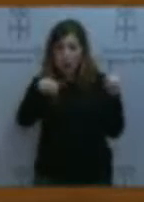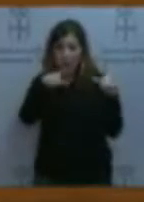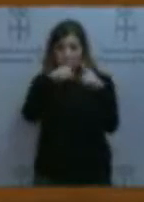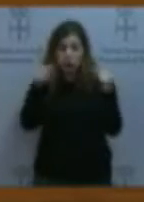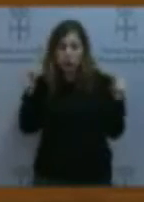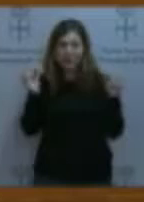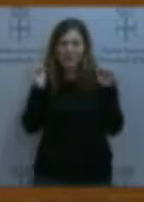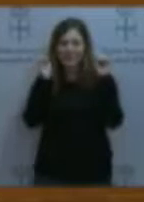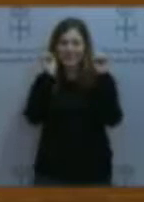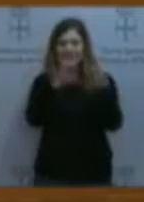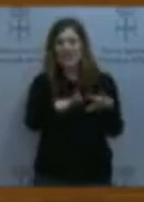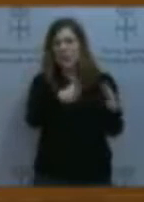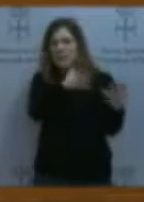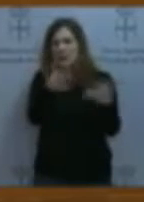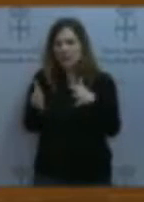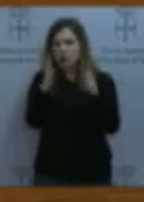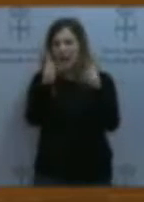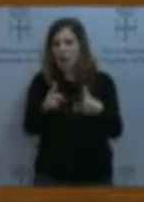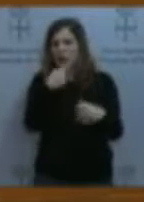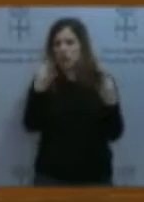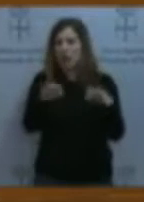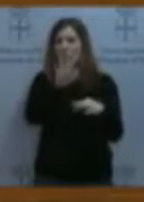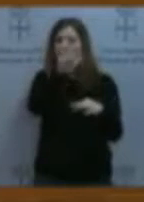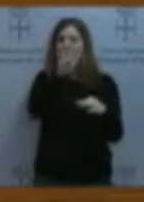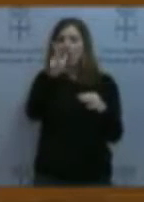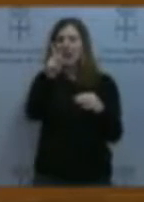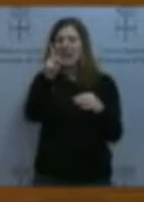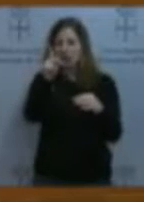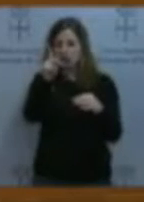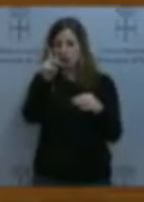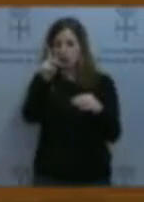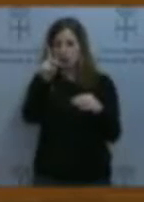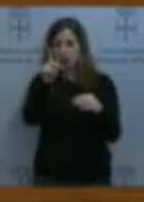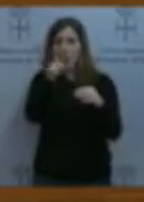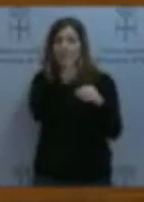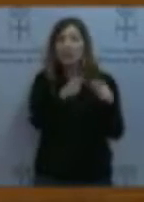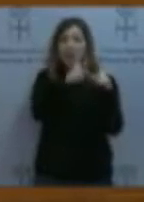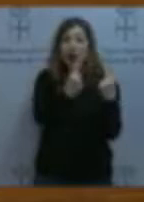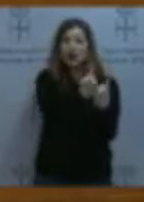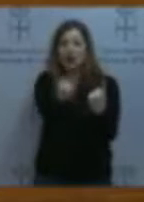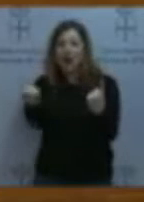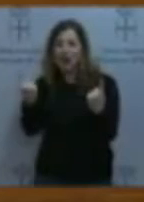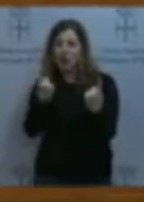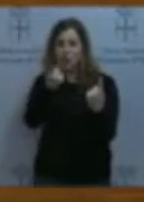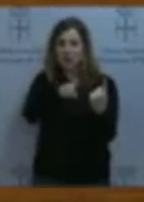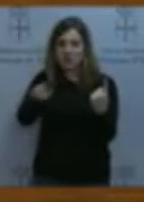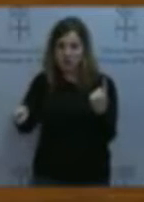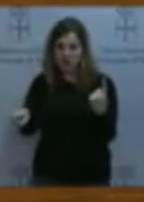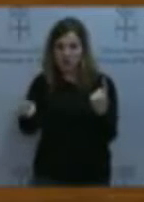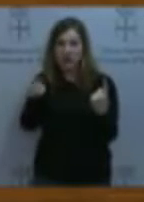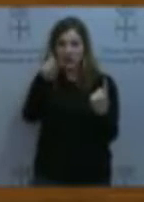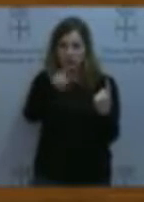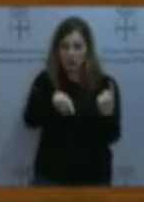sencillos, 5 kilogramos por asturiano y mes, por 12 meses 60 kilogramos, por aproximadamente 1 millón de asturianos,